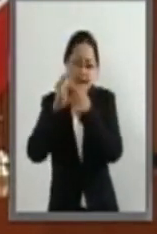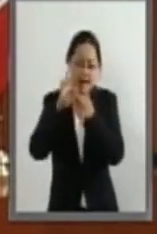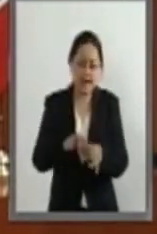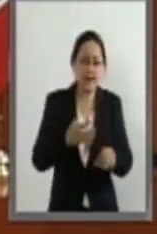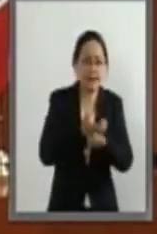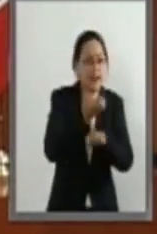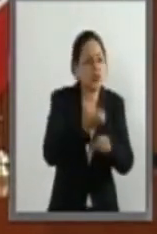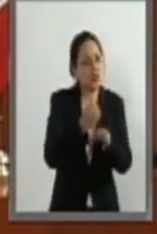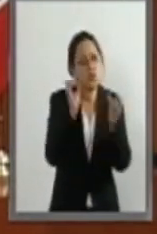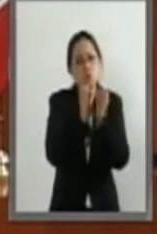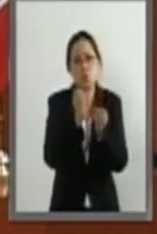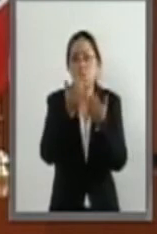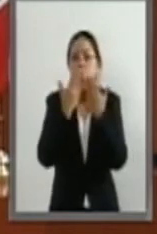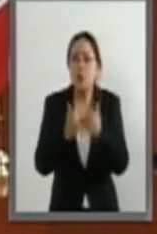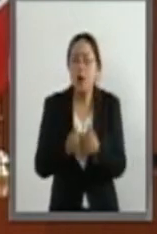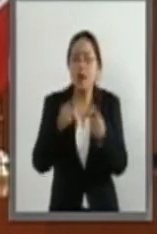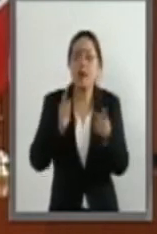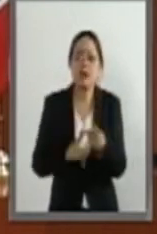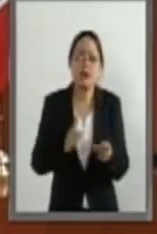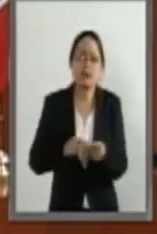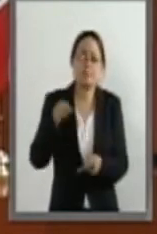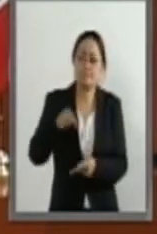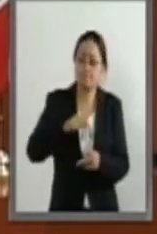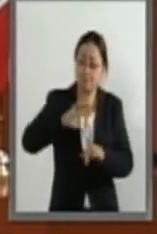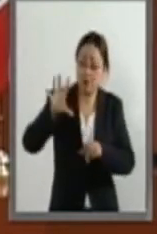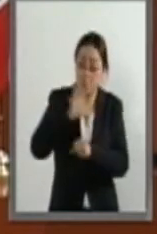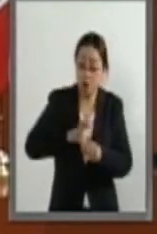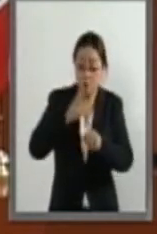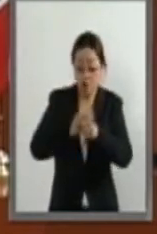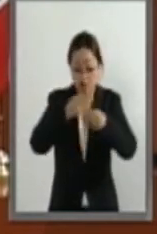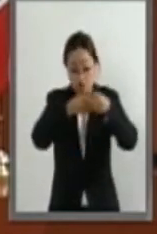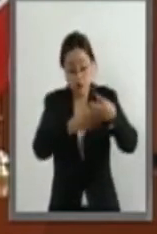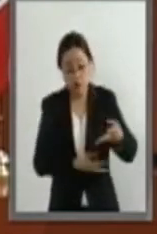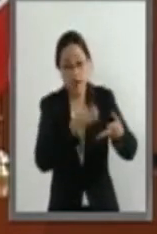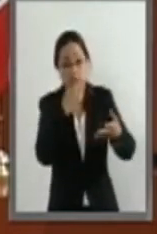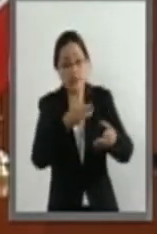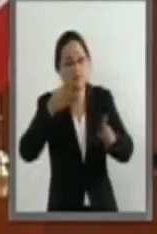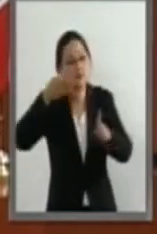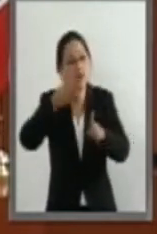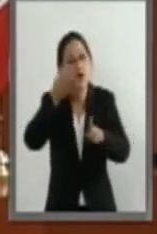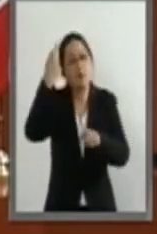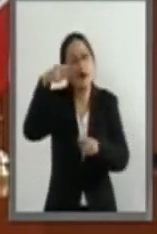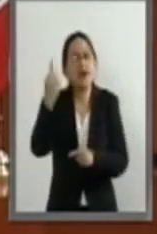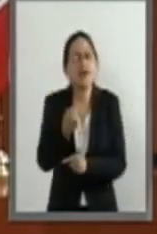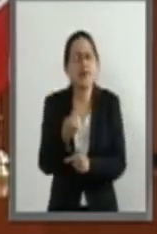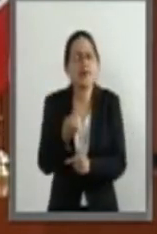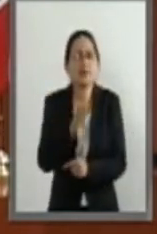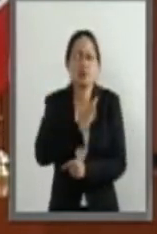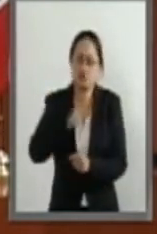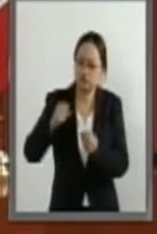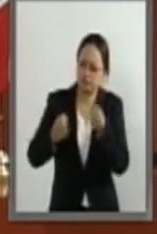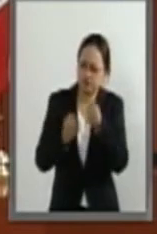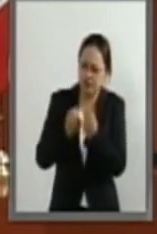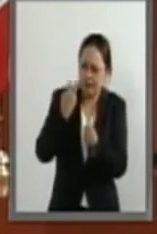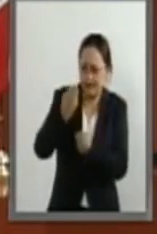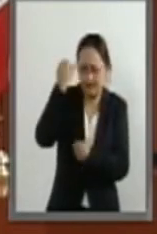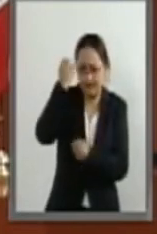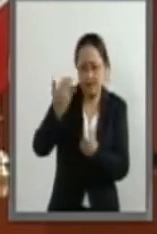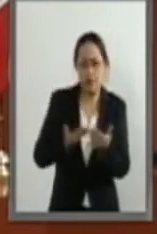entidades y queremos apelar en que todo este documento como un argumento con el fin de fortalecer esta